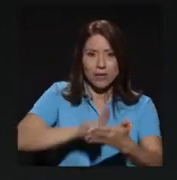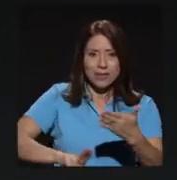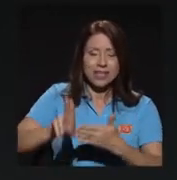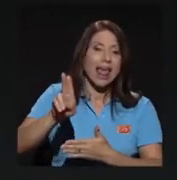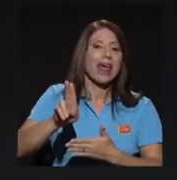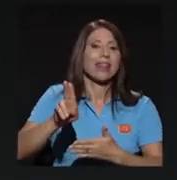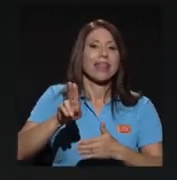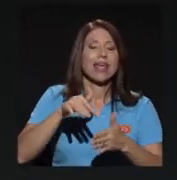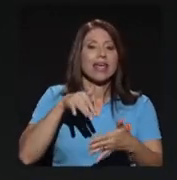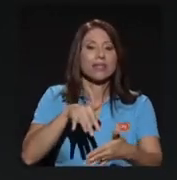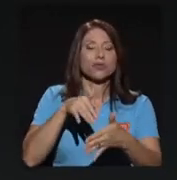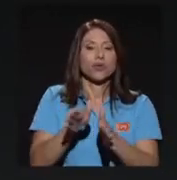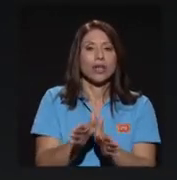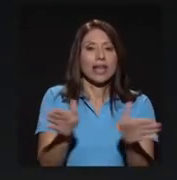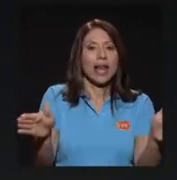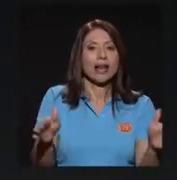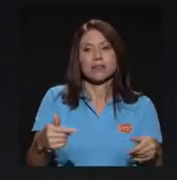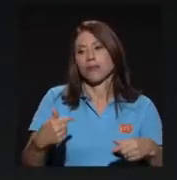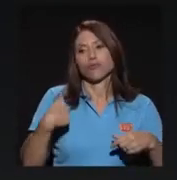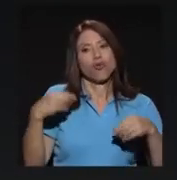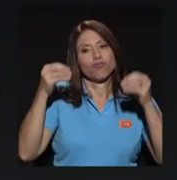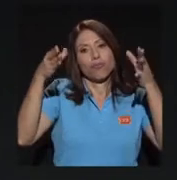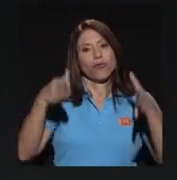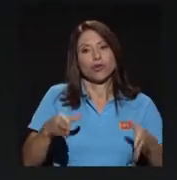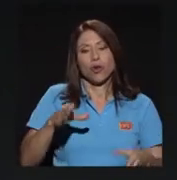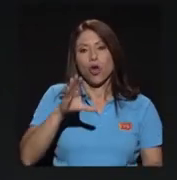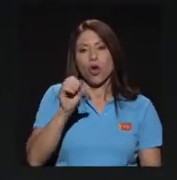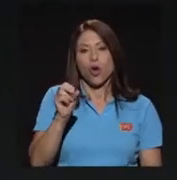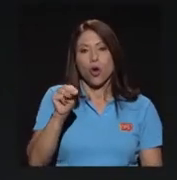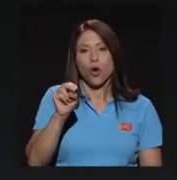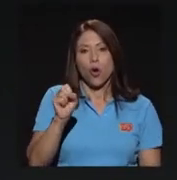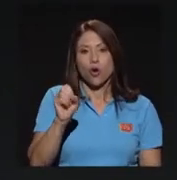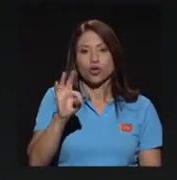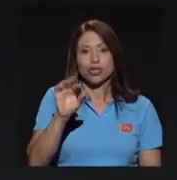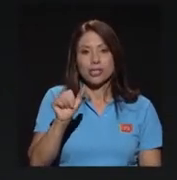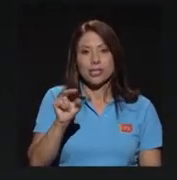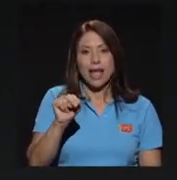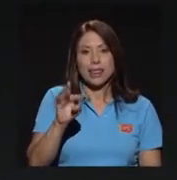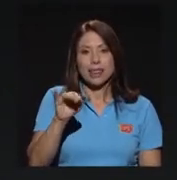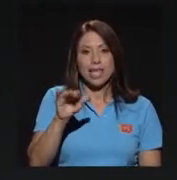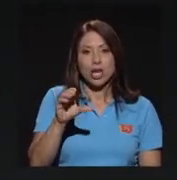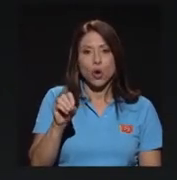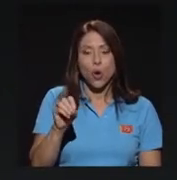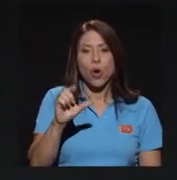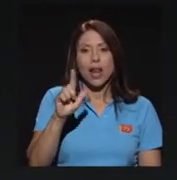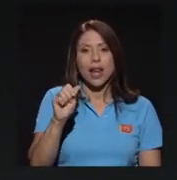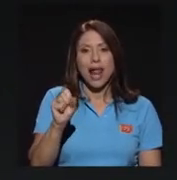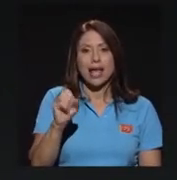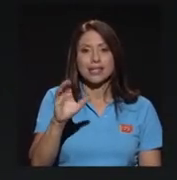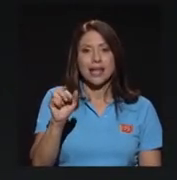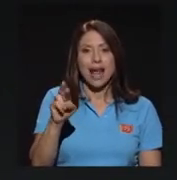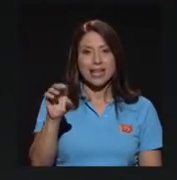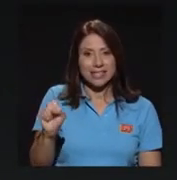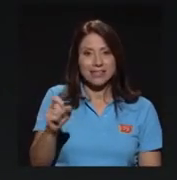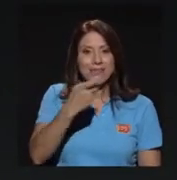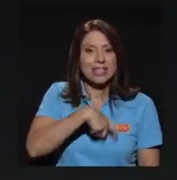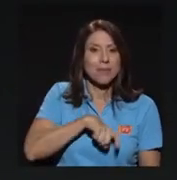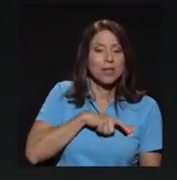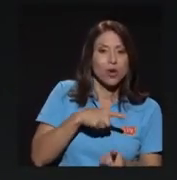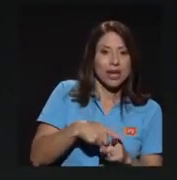constantino láscaris co que es español y español griego y agua y estaba verdugo